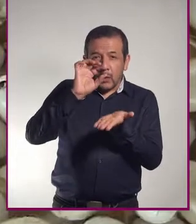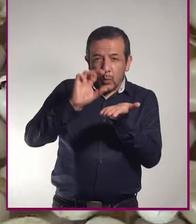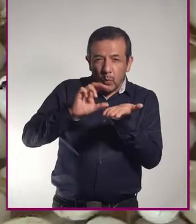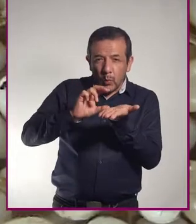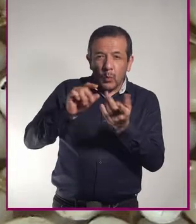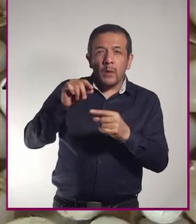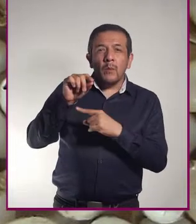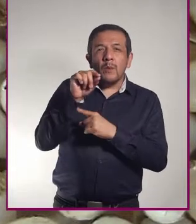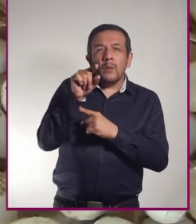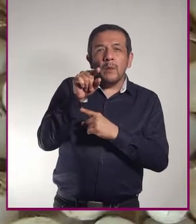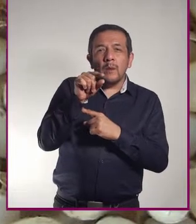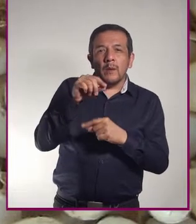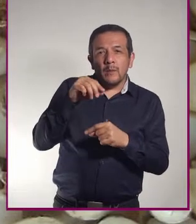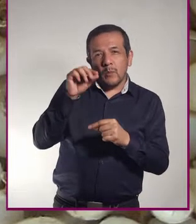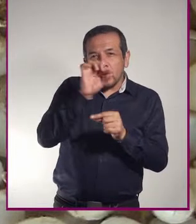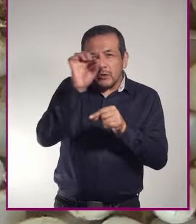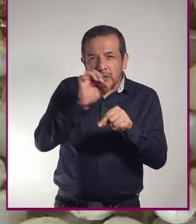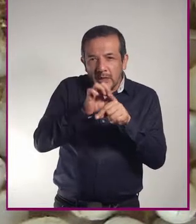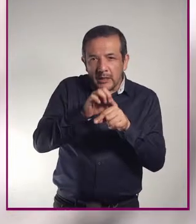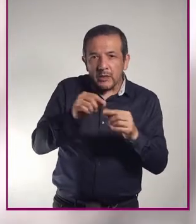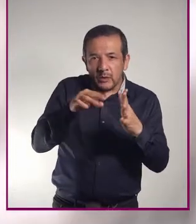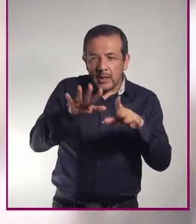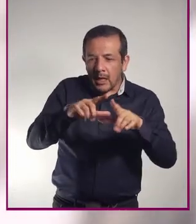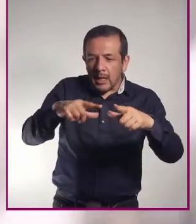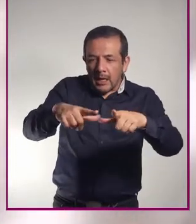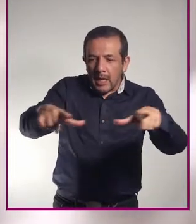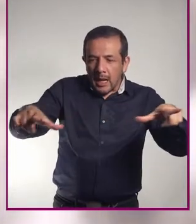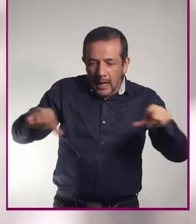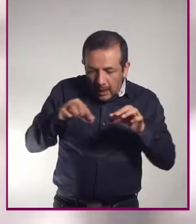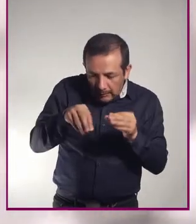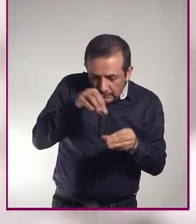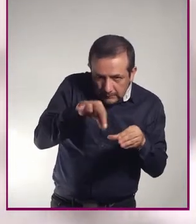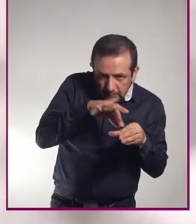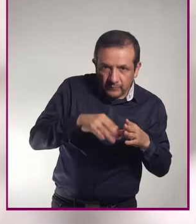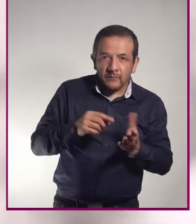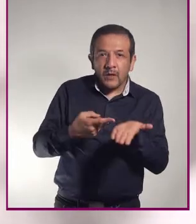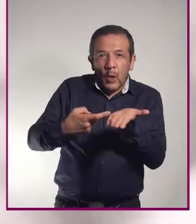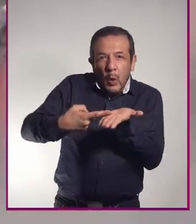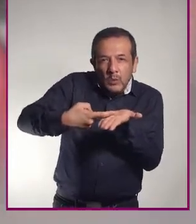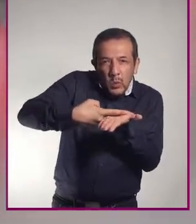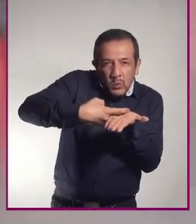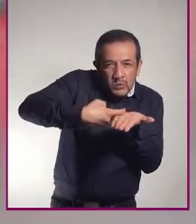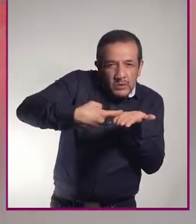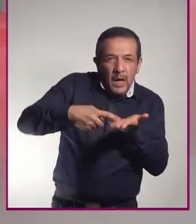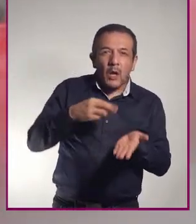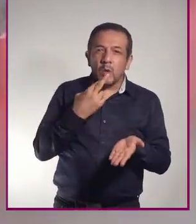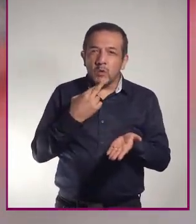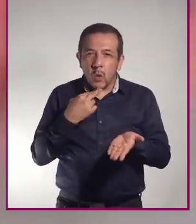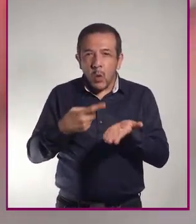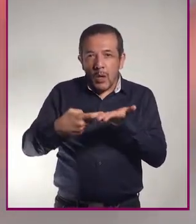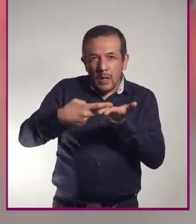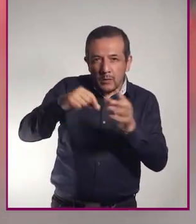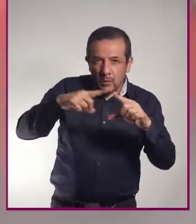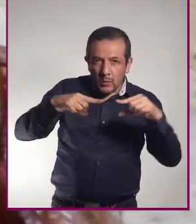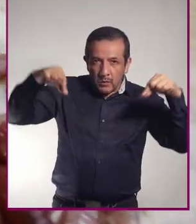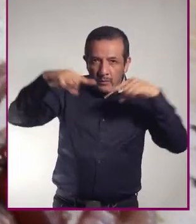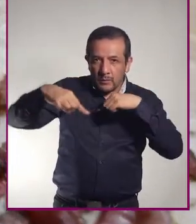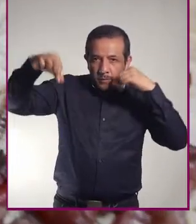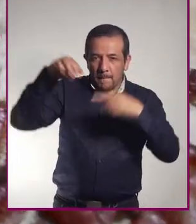se recolecta en las orillas de los lagos, los gusanos de maguey y los gusanos rojos de lugares como